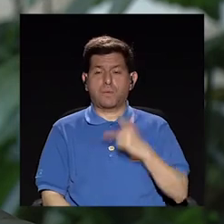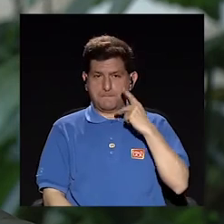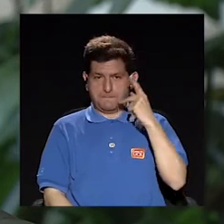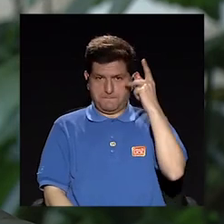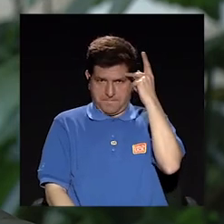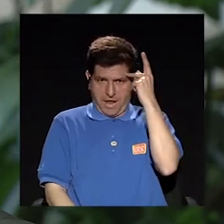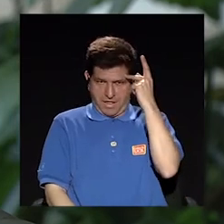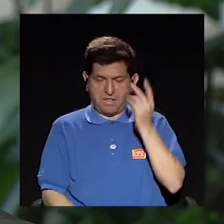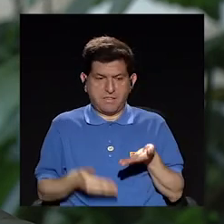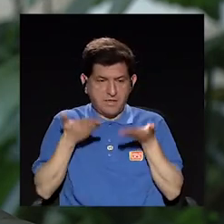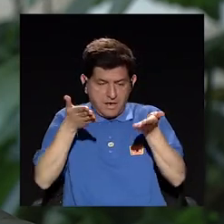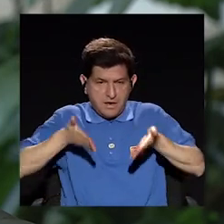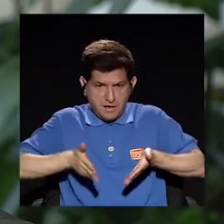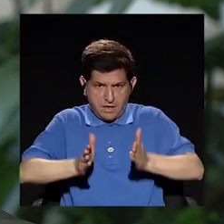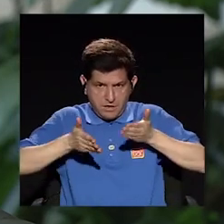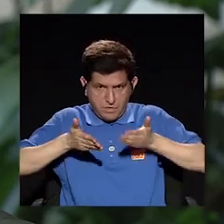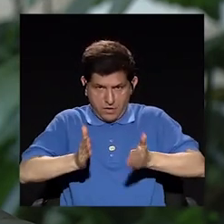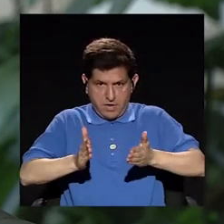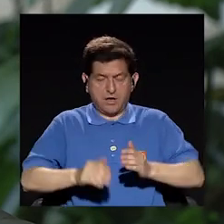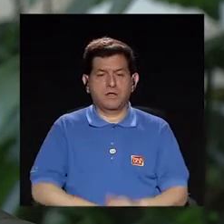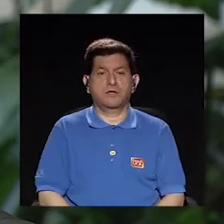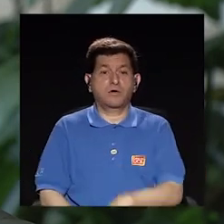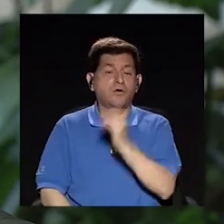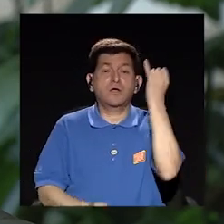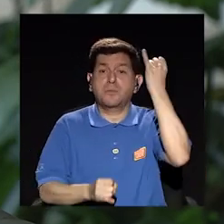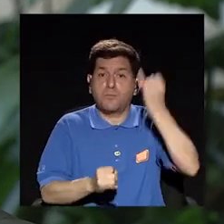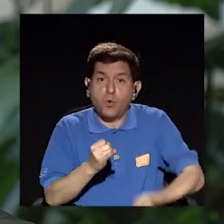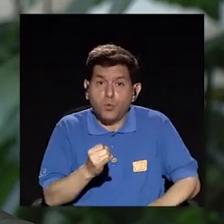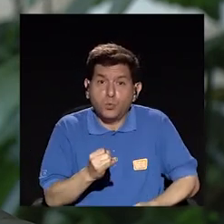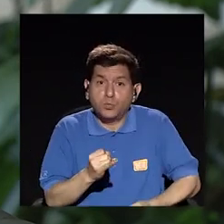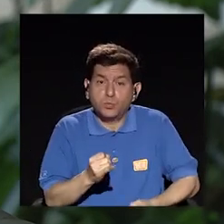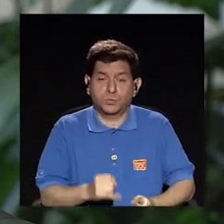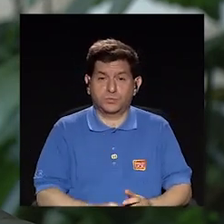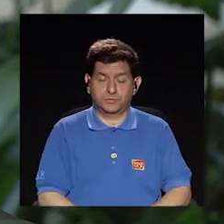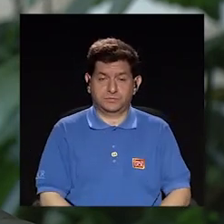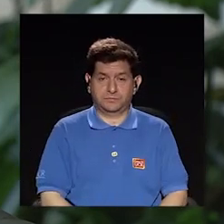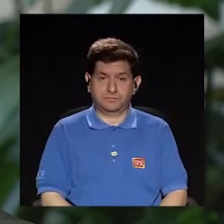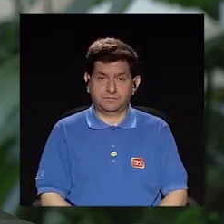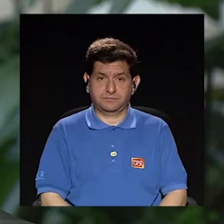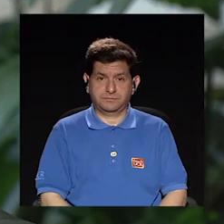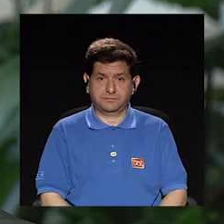familia voy a brindar a mi hijo. Y finalmente,